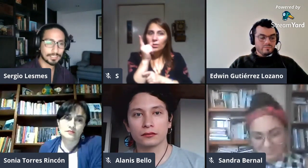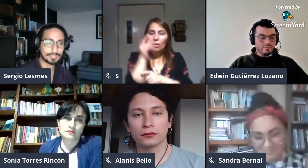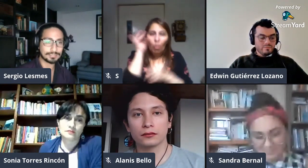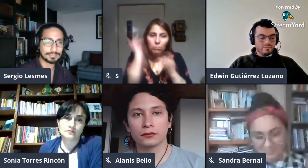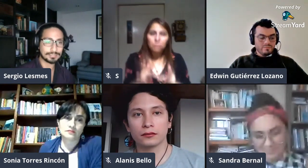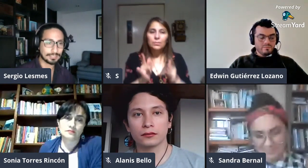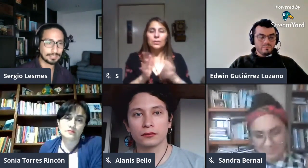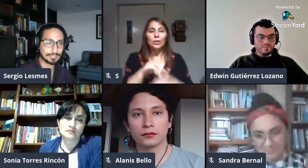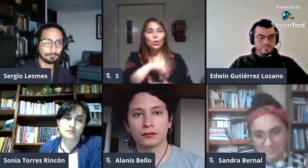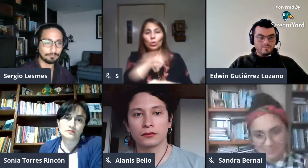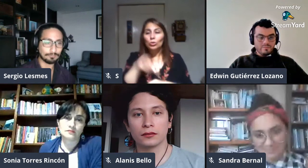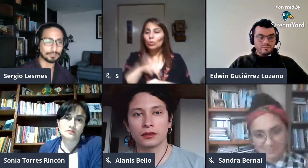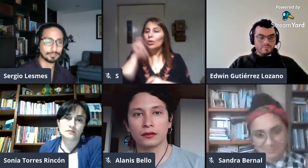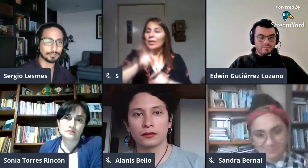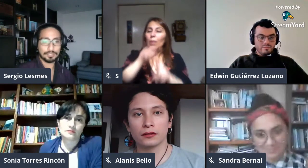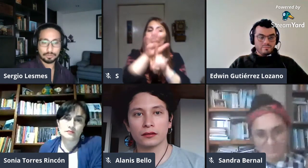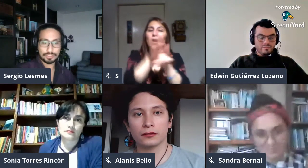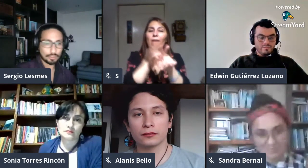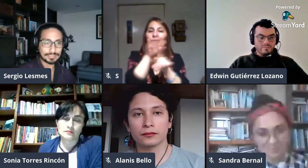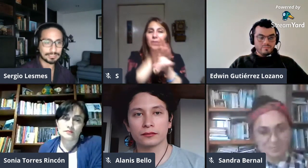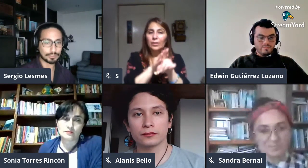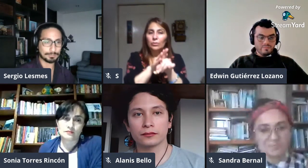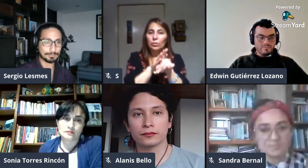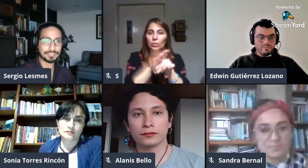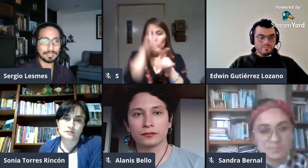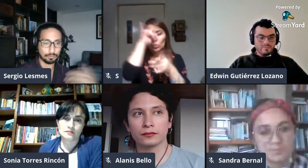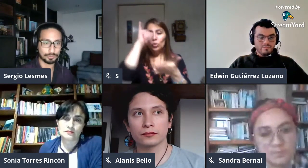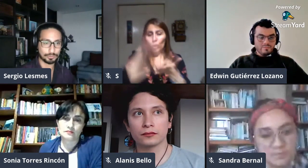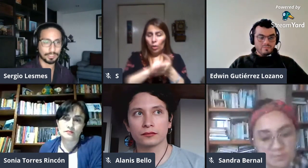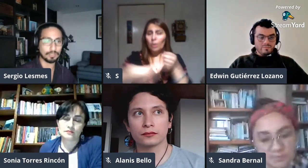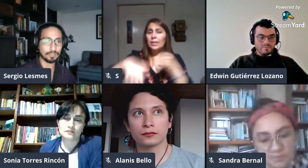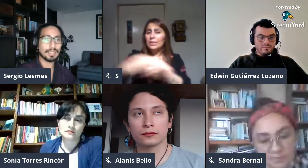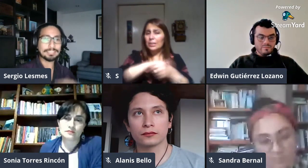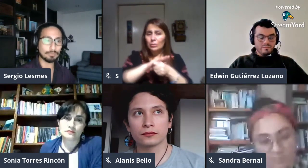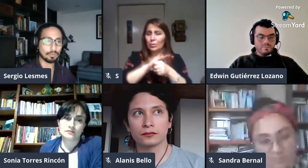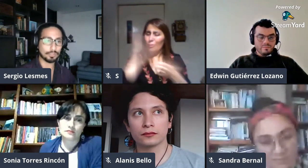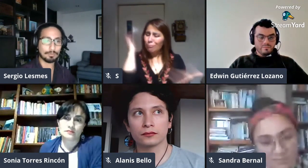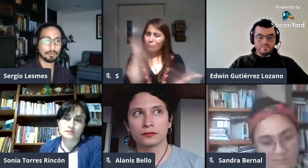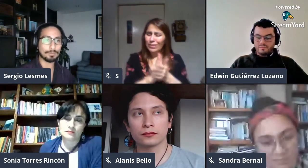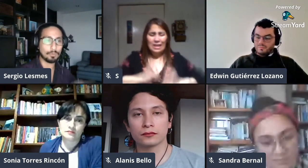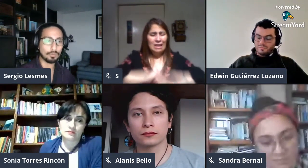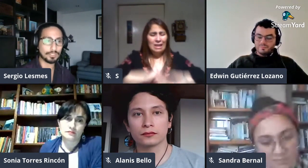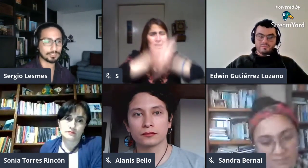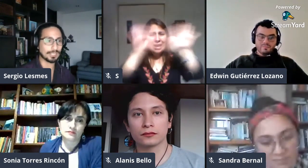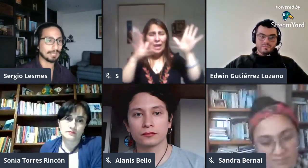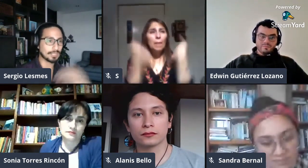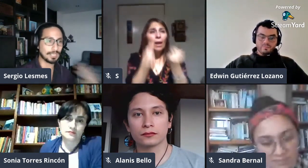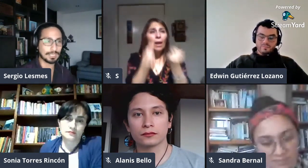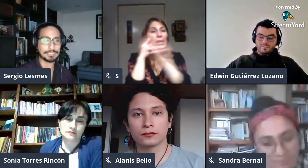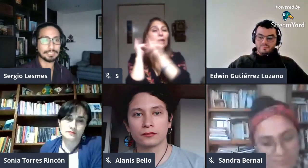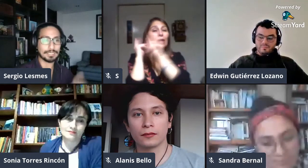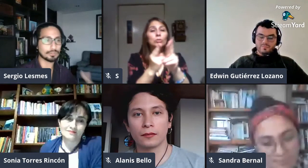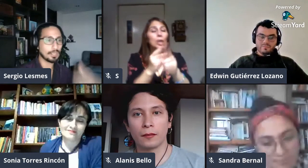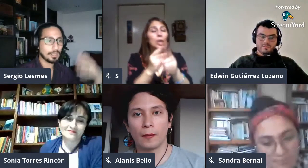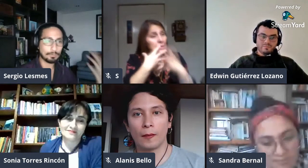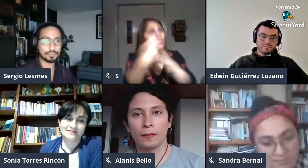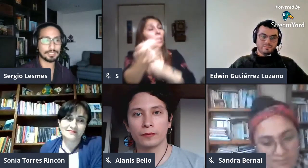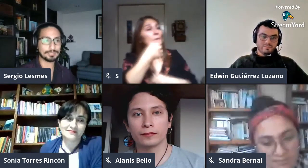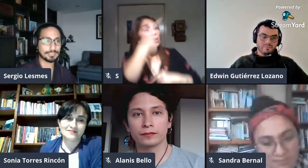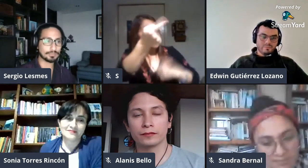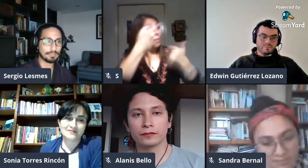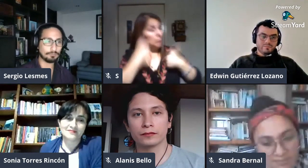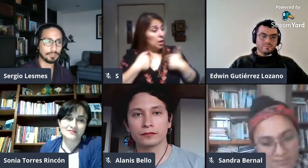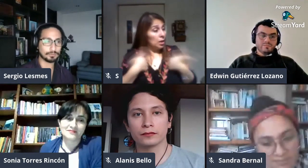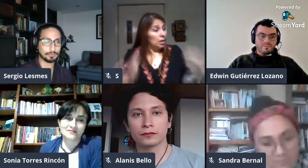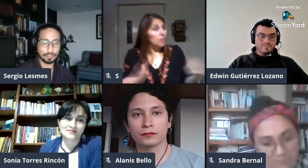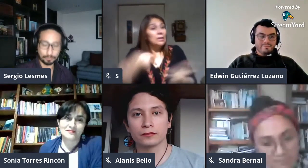necesitan afecto. Entonces yo creo que esta situación es propicia para reconocerlo, gritémoslo, digámoslo en público, salgamos a la calle y digamos, pucha,